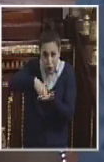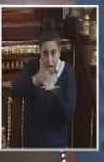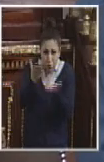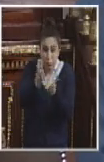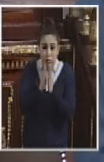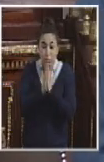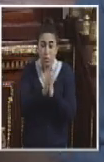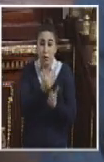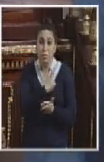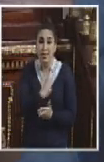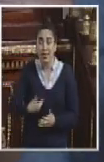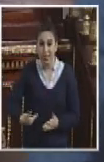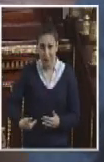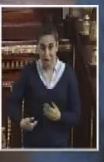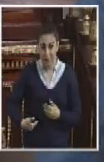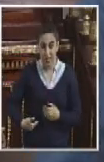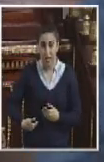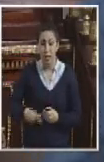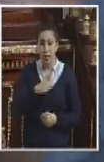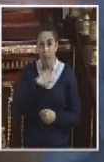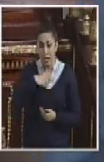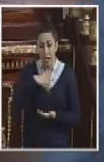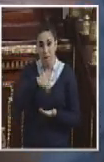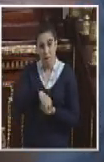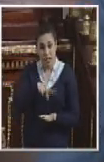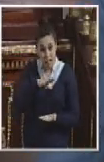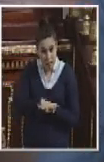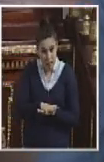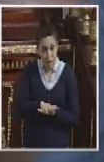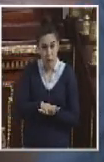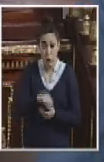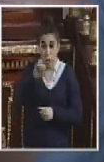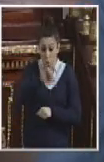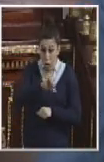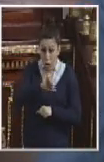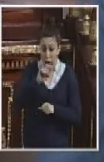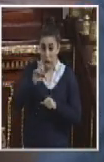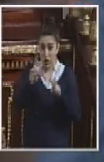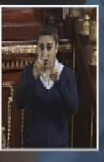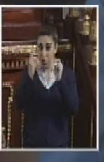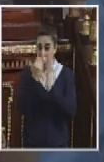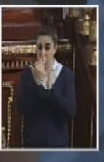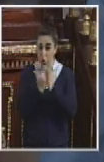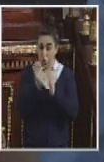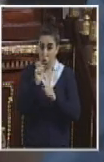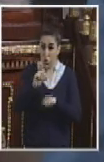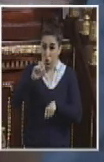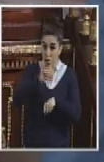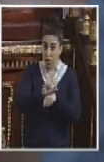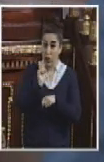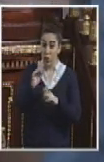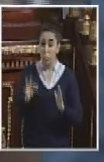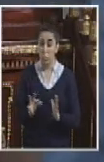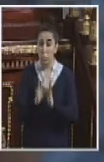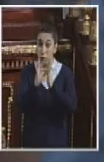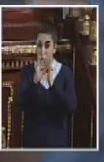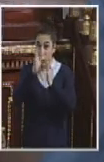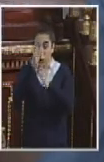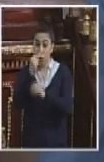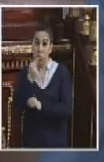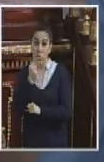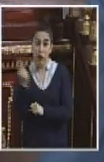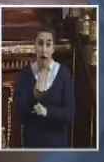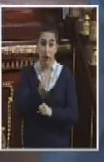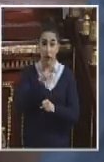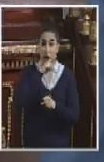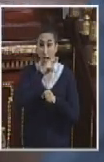a la presidencia inscriba el día de hoy un punto de urgente y obvia resolución